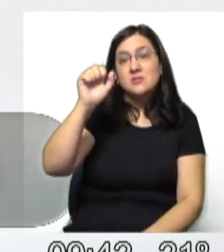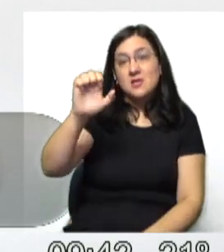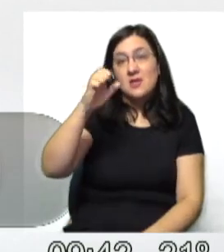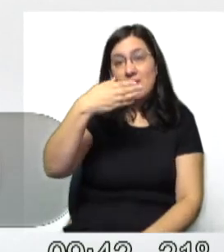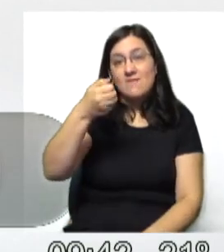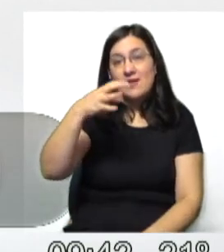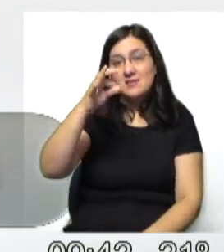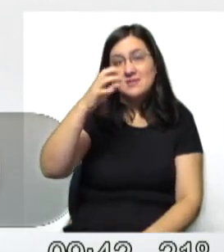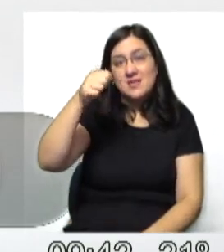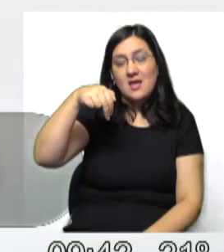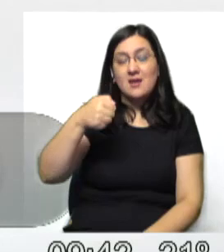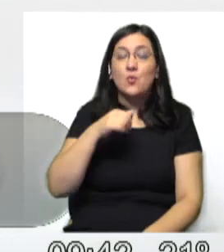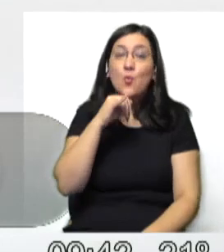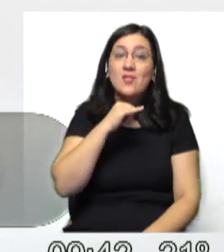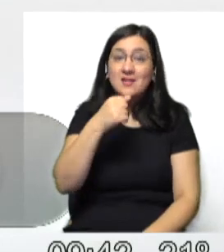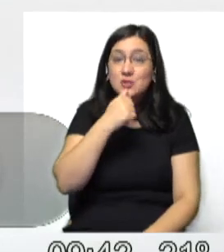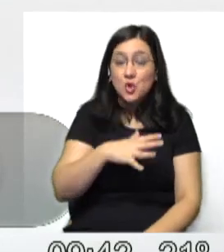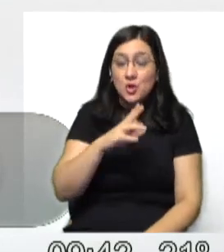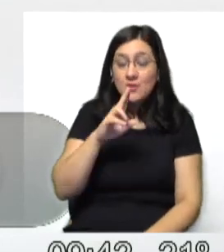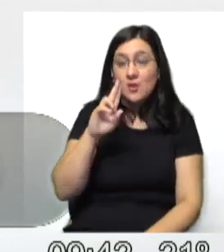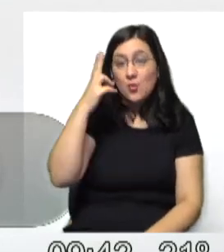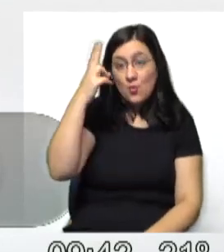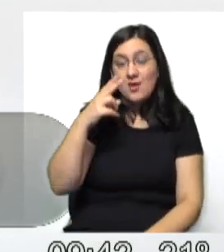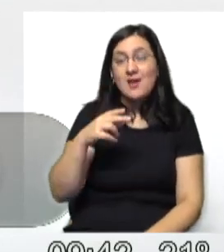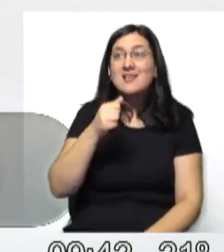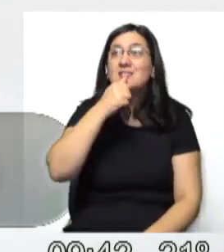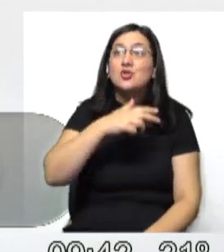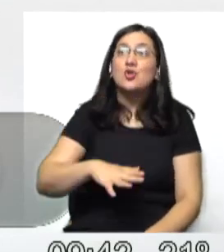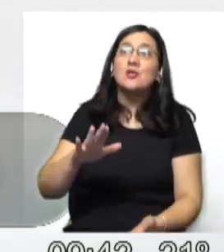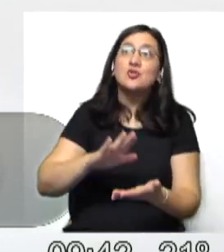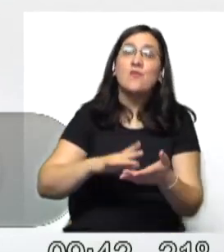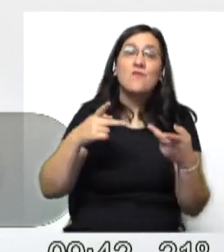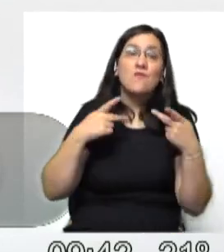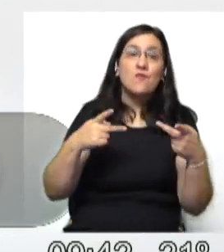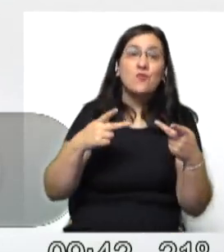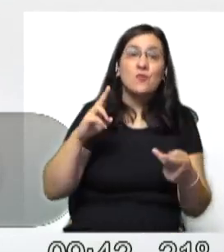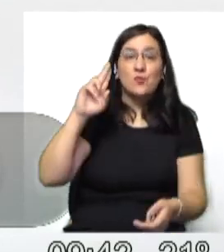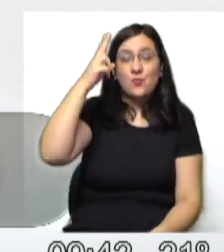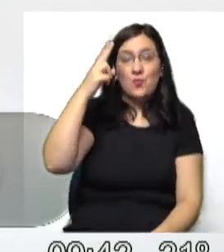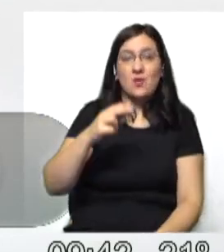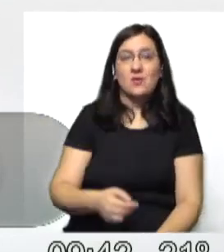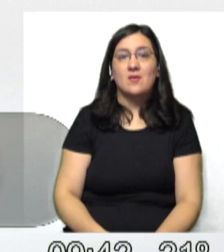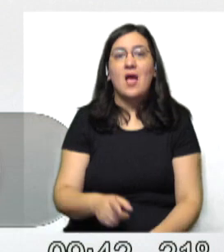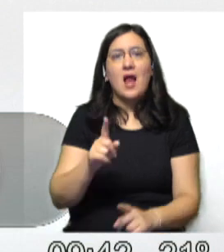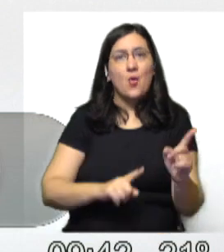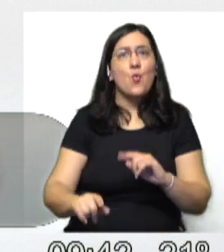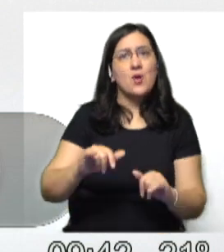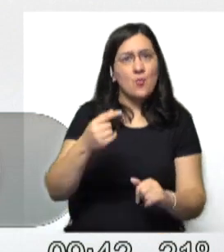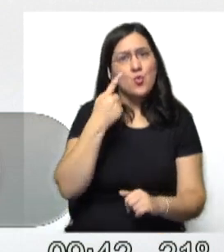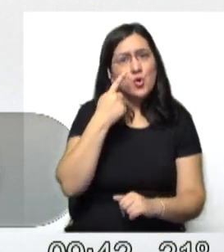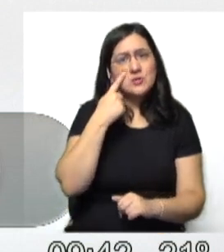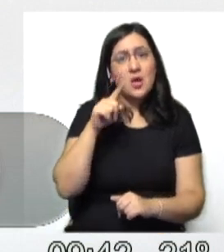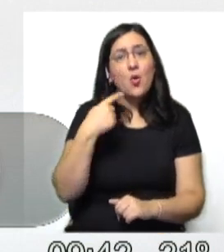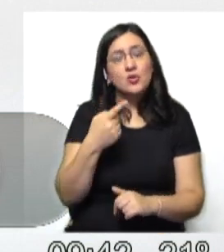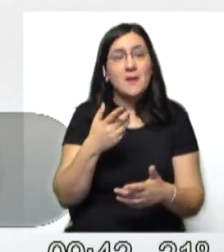habla de la historia del Uruguay de la historia futbolística de eso que somos de esas algunas más conocidas otras menos bueno todas